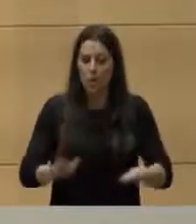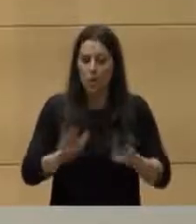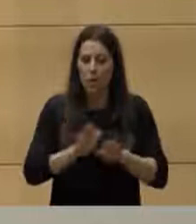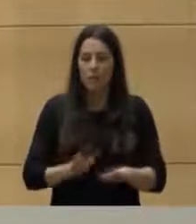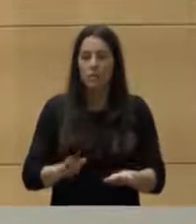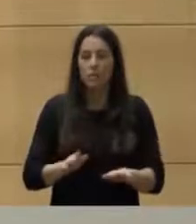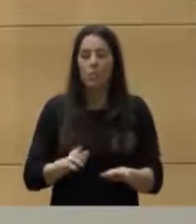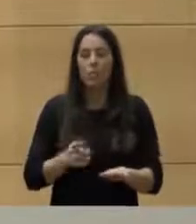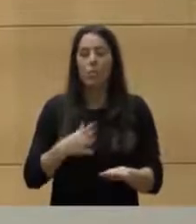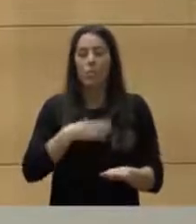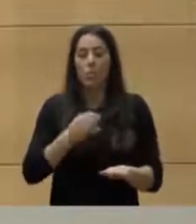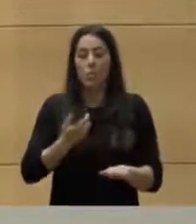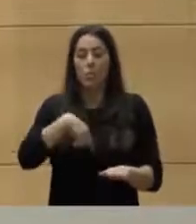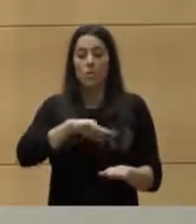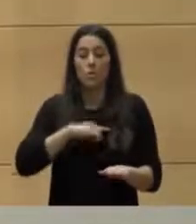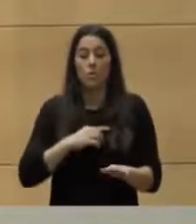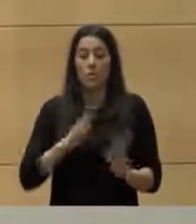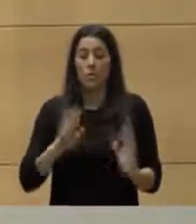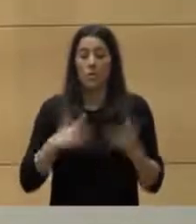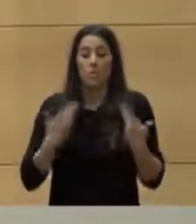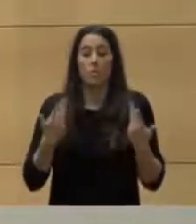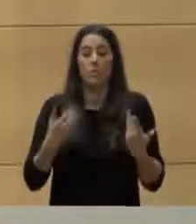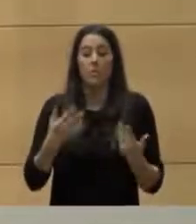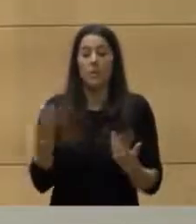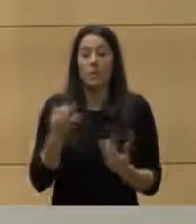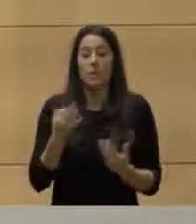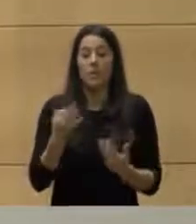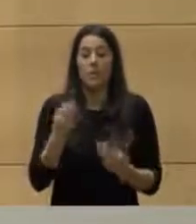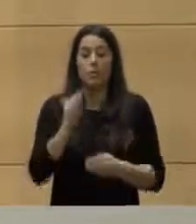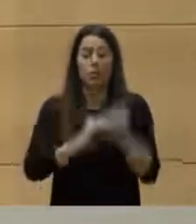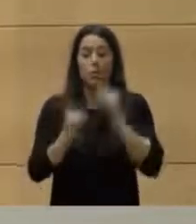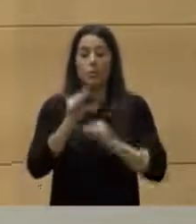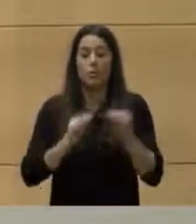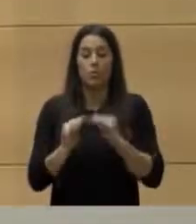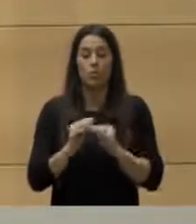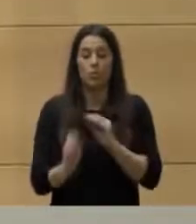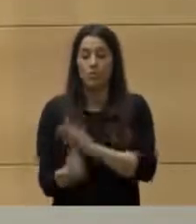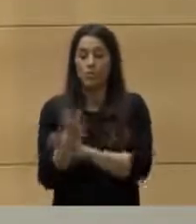abordar soluciones inmediatamente. Por tanto, el proceso